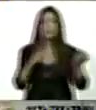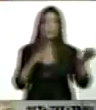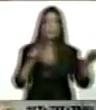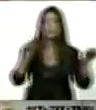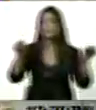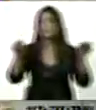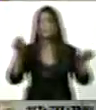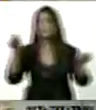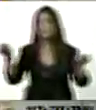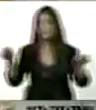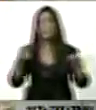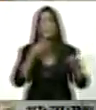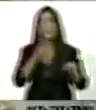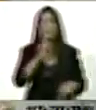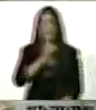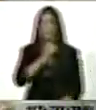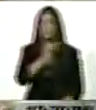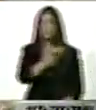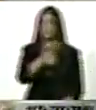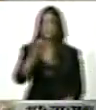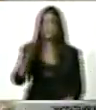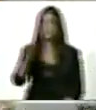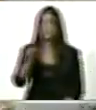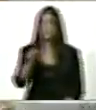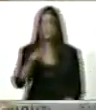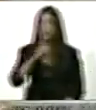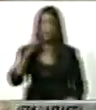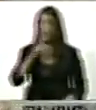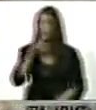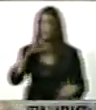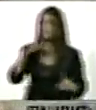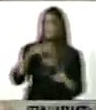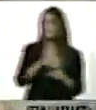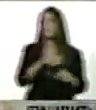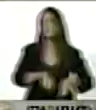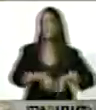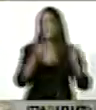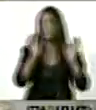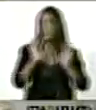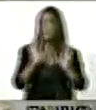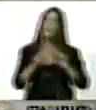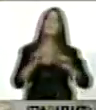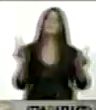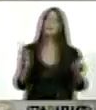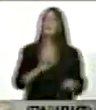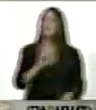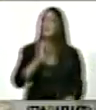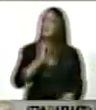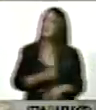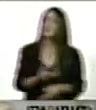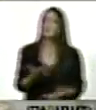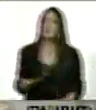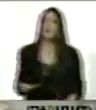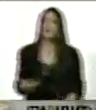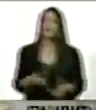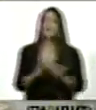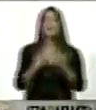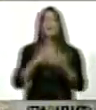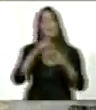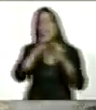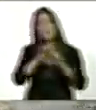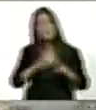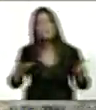entonces los que son inclinados por el odio y la violencia los van a tratar de destruir. Pero no debería ser así, y yo les mando un